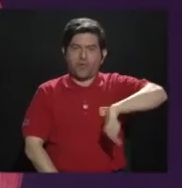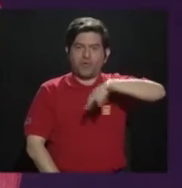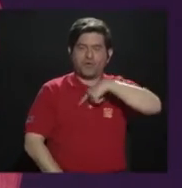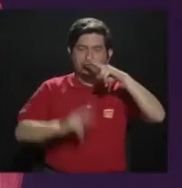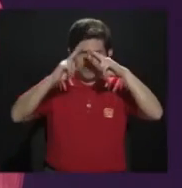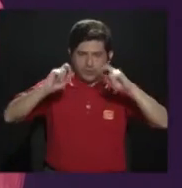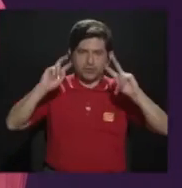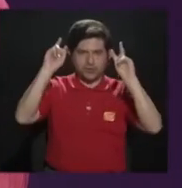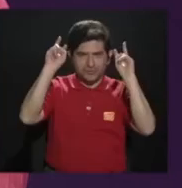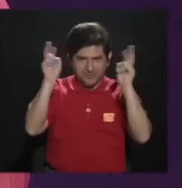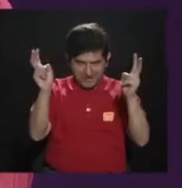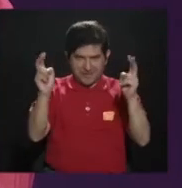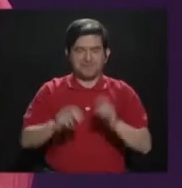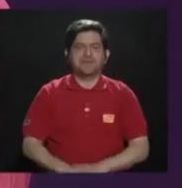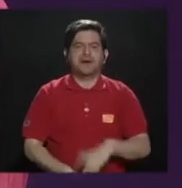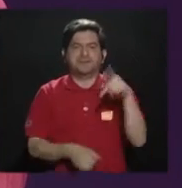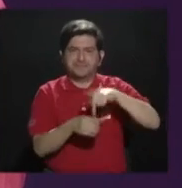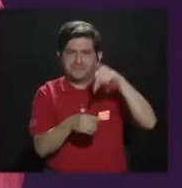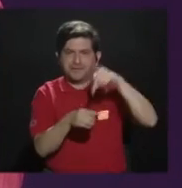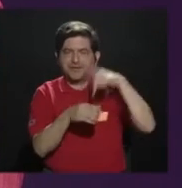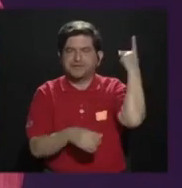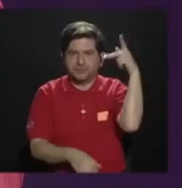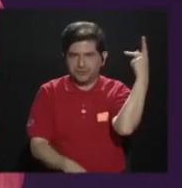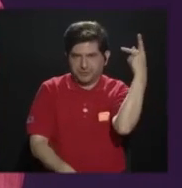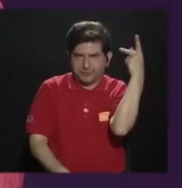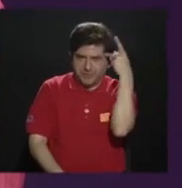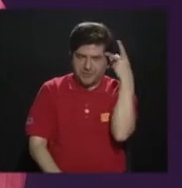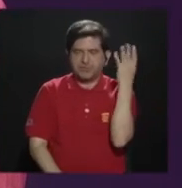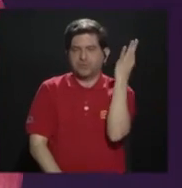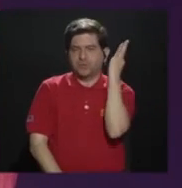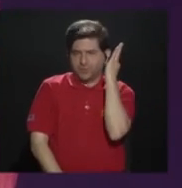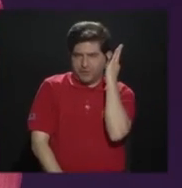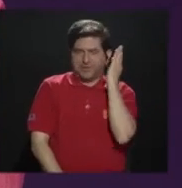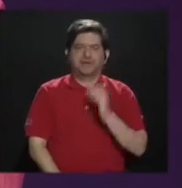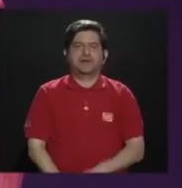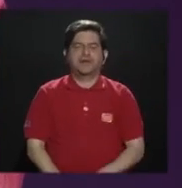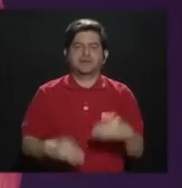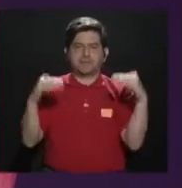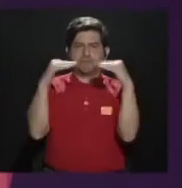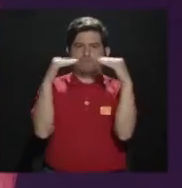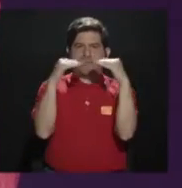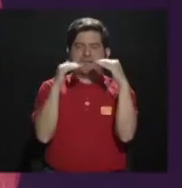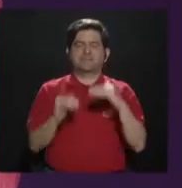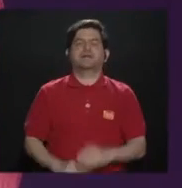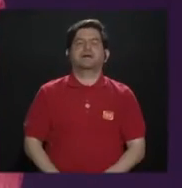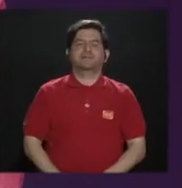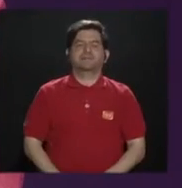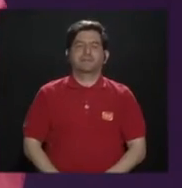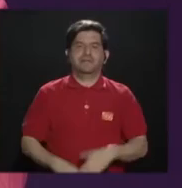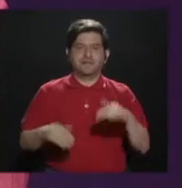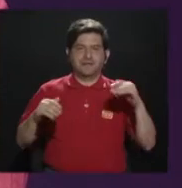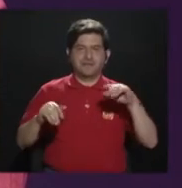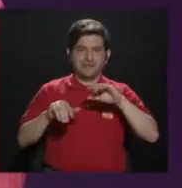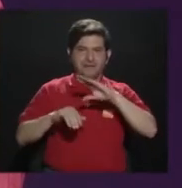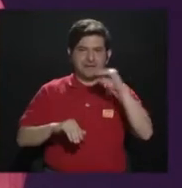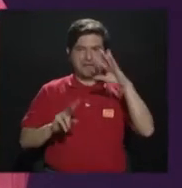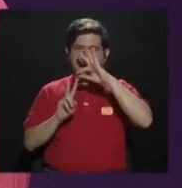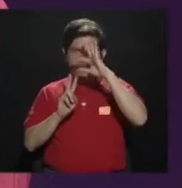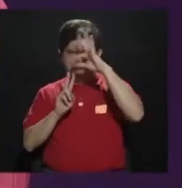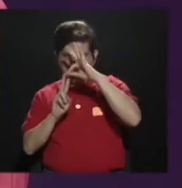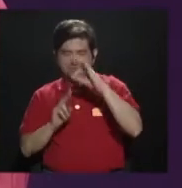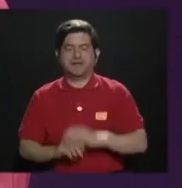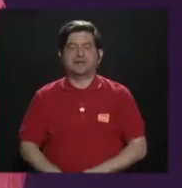tratar el tema sobre participación política de las mujeres, paridad y equidad. Hoy tenemos